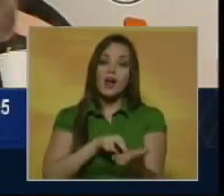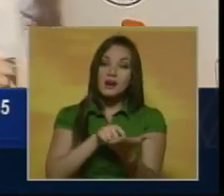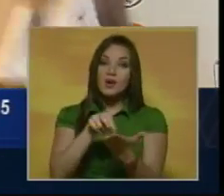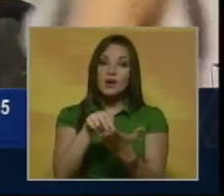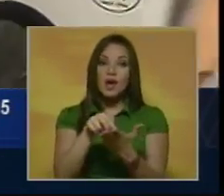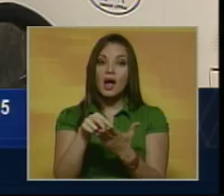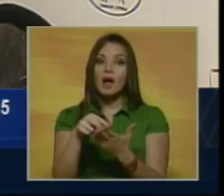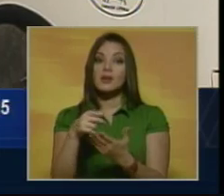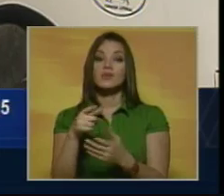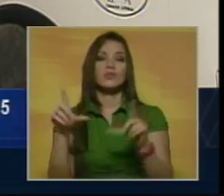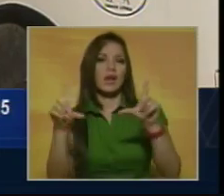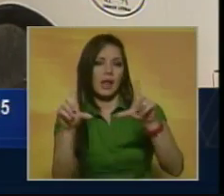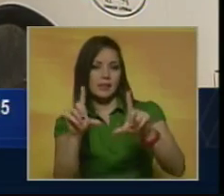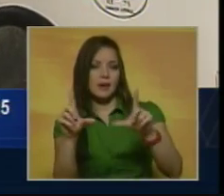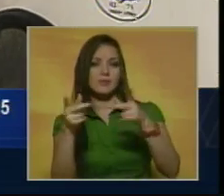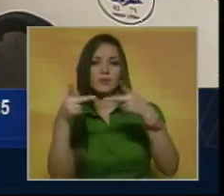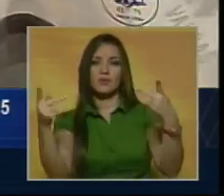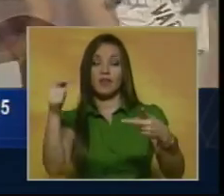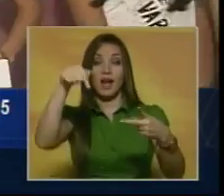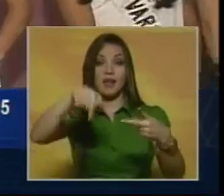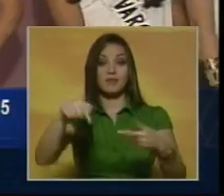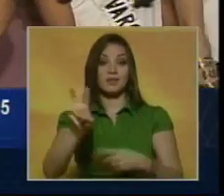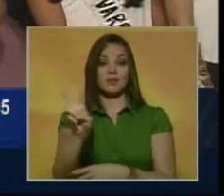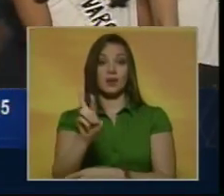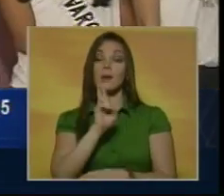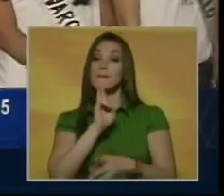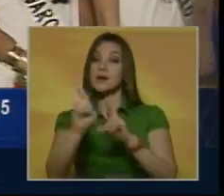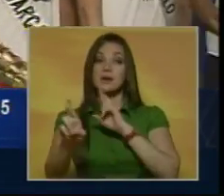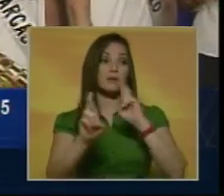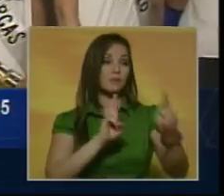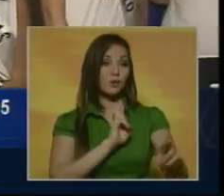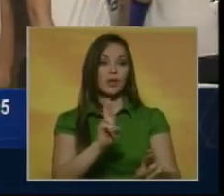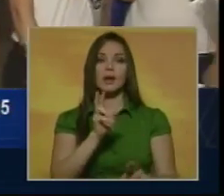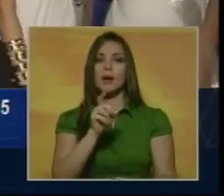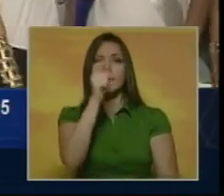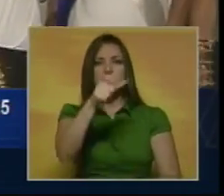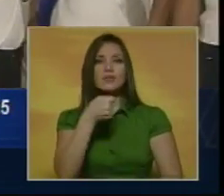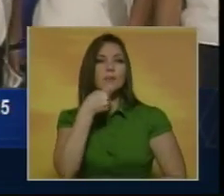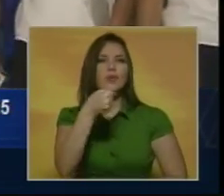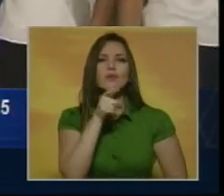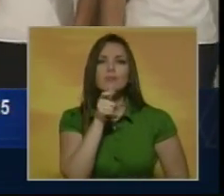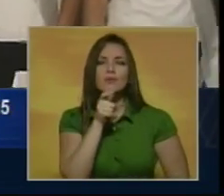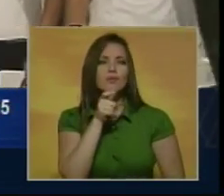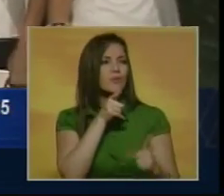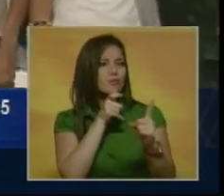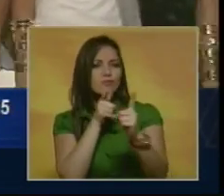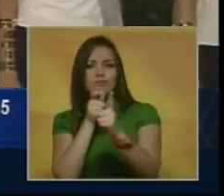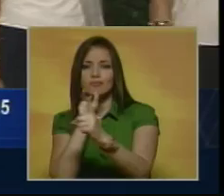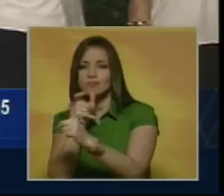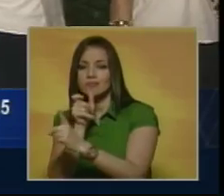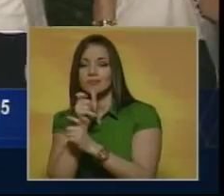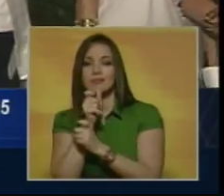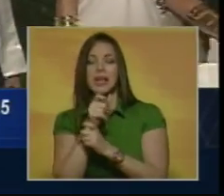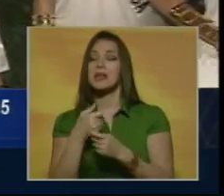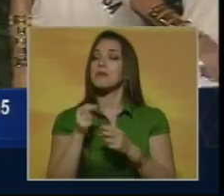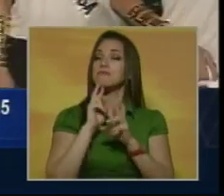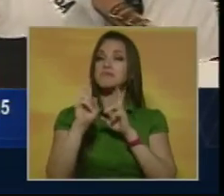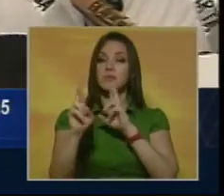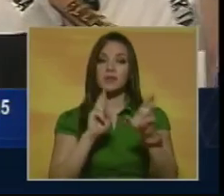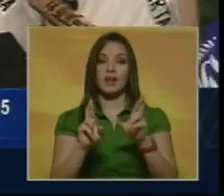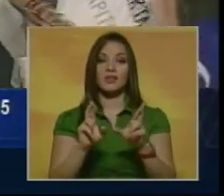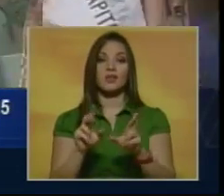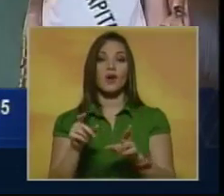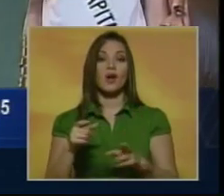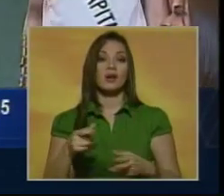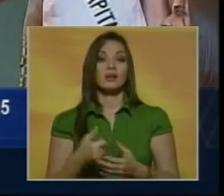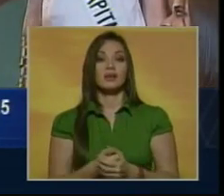por los principales medios de comunicación de nuestro país para responder las inquietudes de los periodistas, quienes recibieron con mucha empatía al grupo de